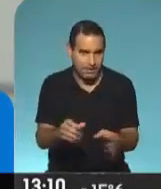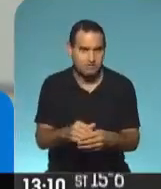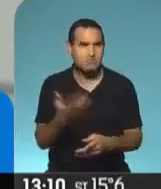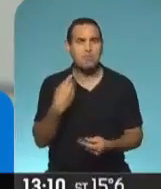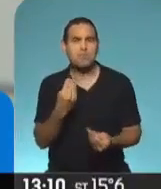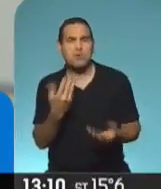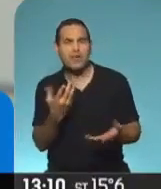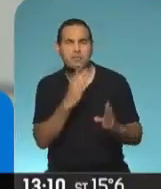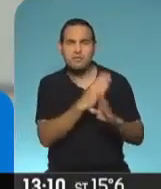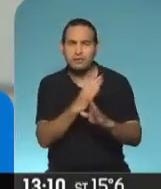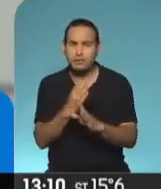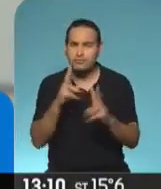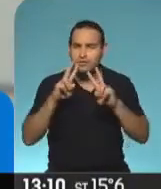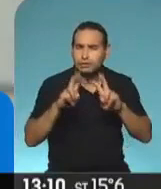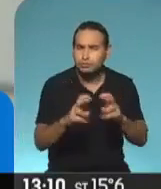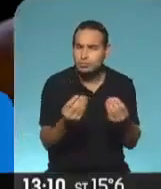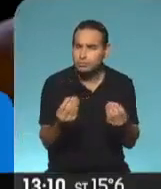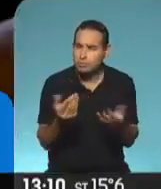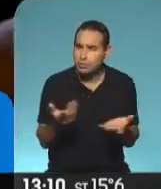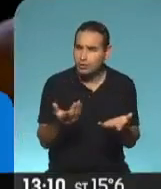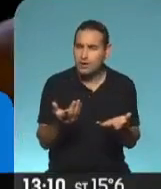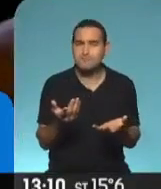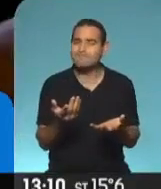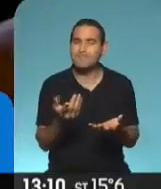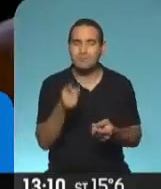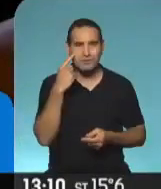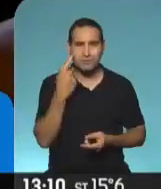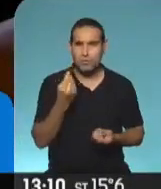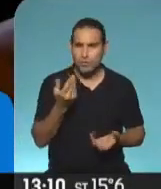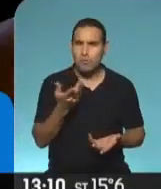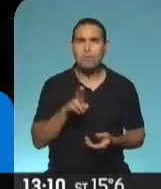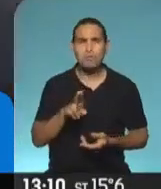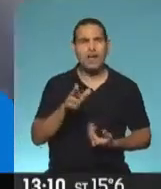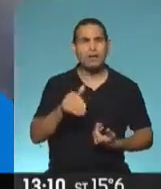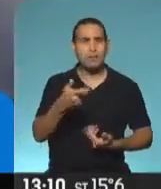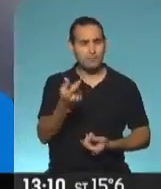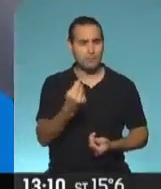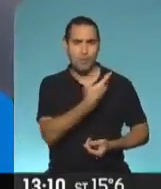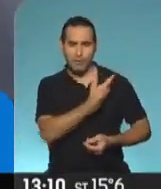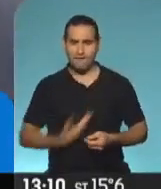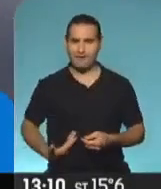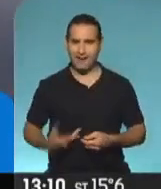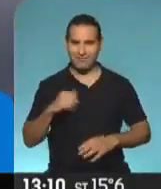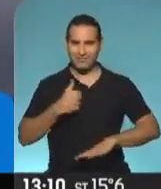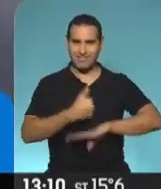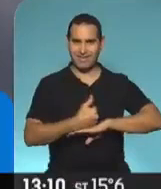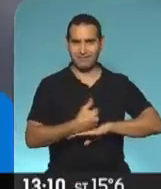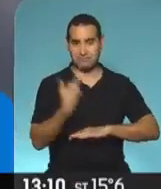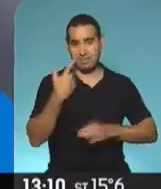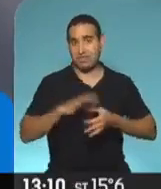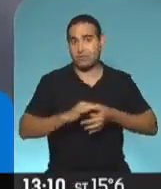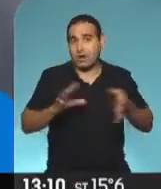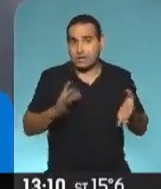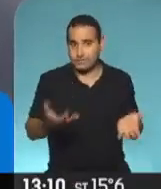hizo? O más que preguntarse por qué se hizo, ¿cómo puede suceder? ¿Cómo puede un gobernante supuestamente